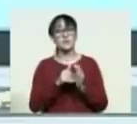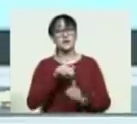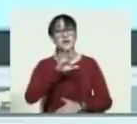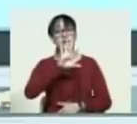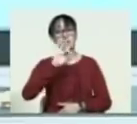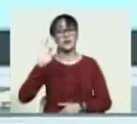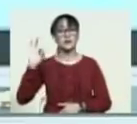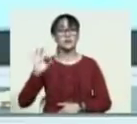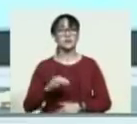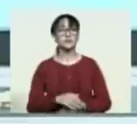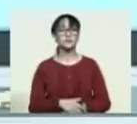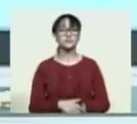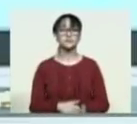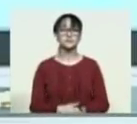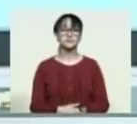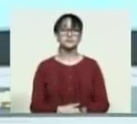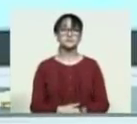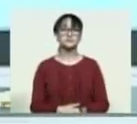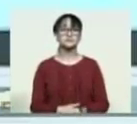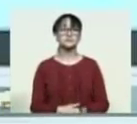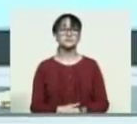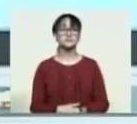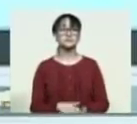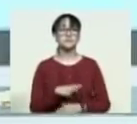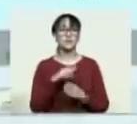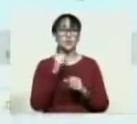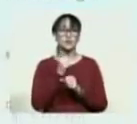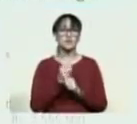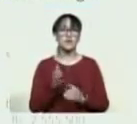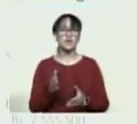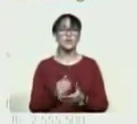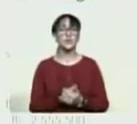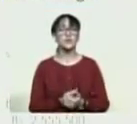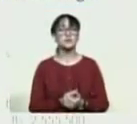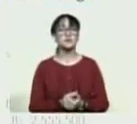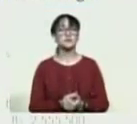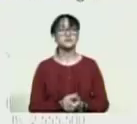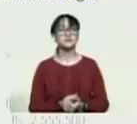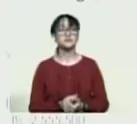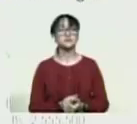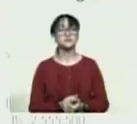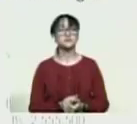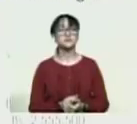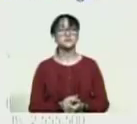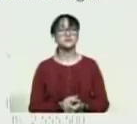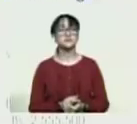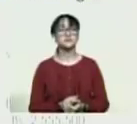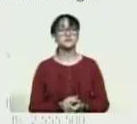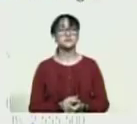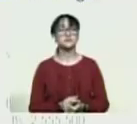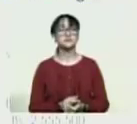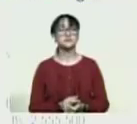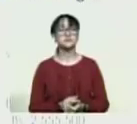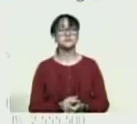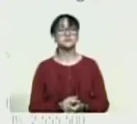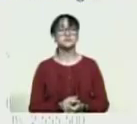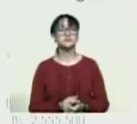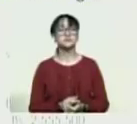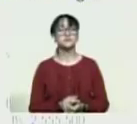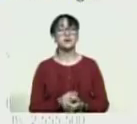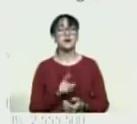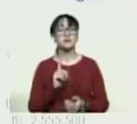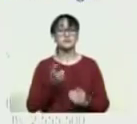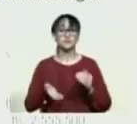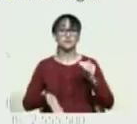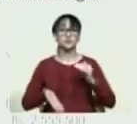2.555.500 bolívares para que la clase obrera. Igualmente debe